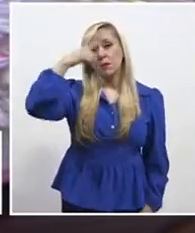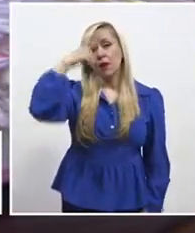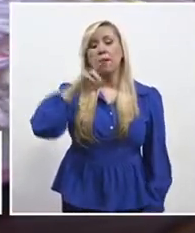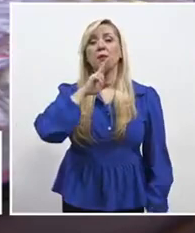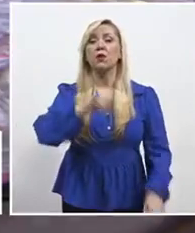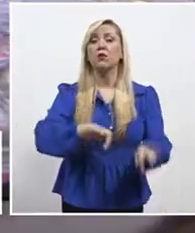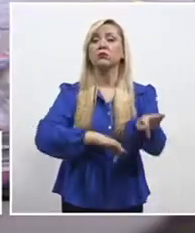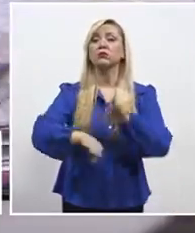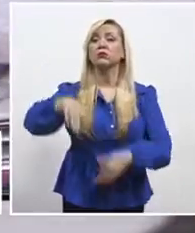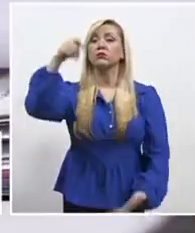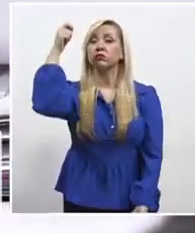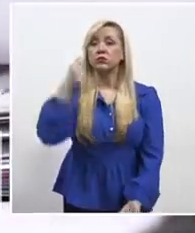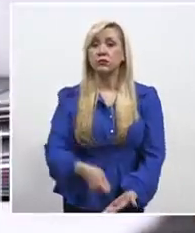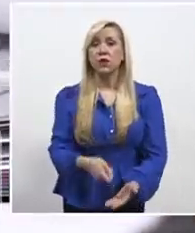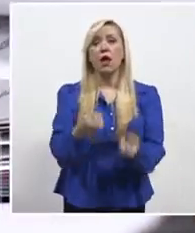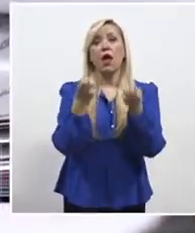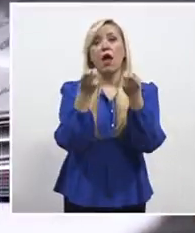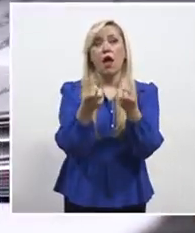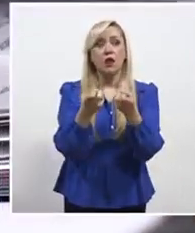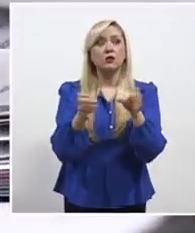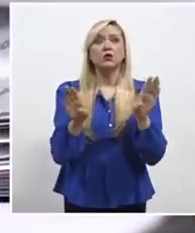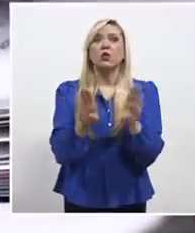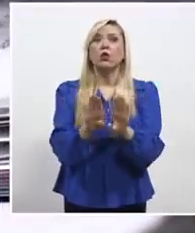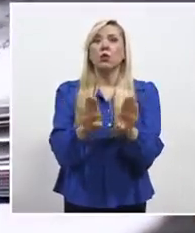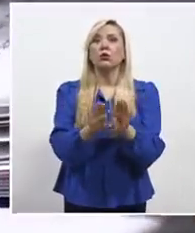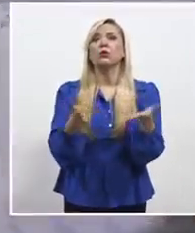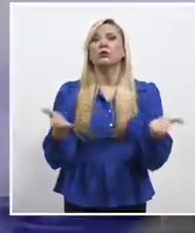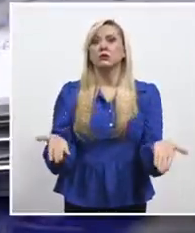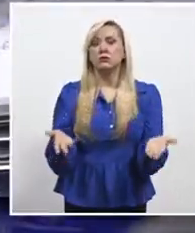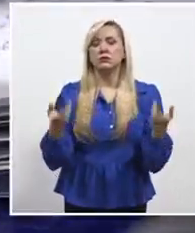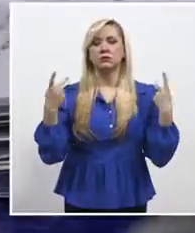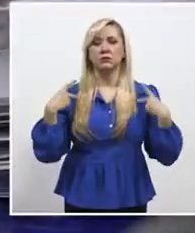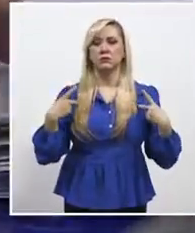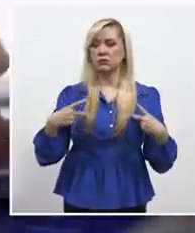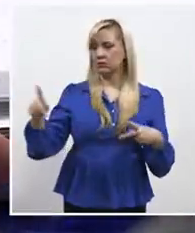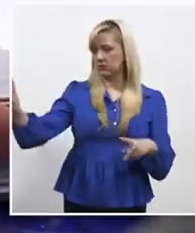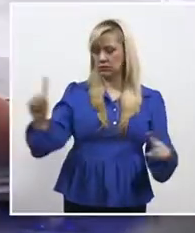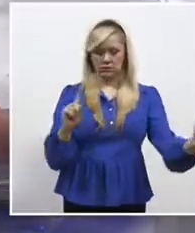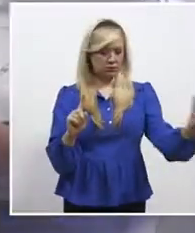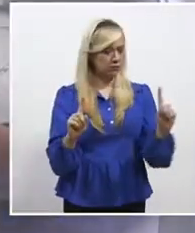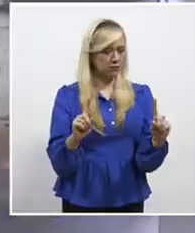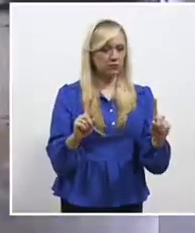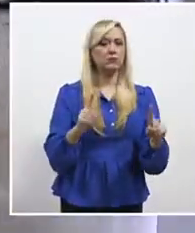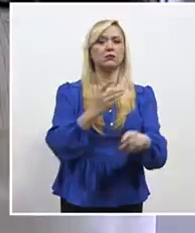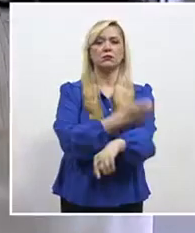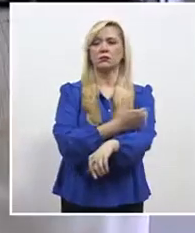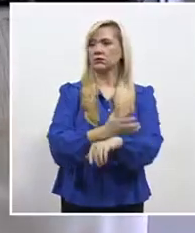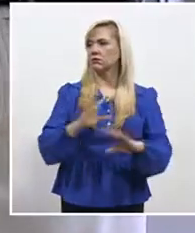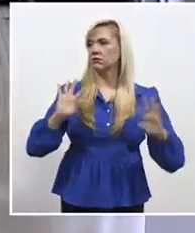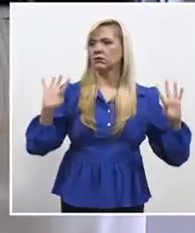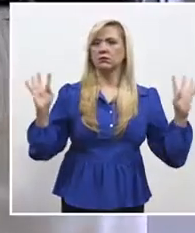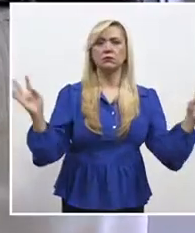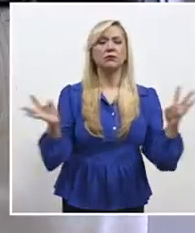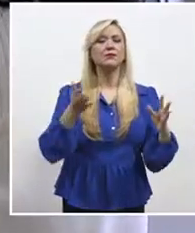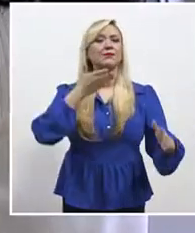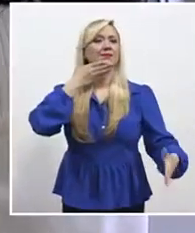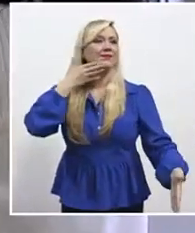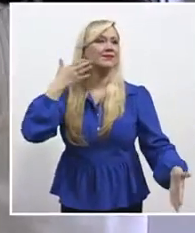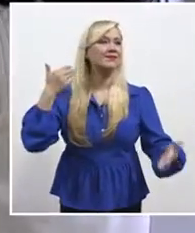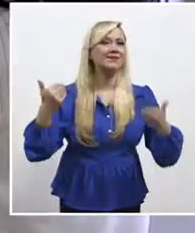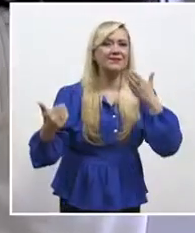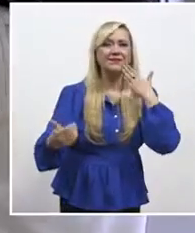impartición de justicia y se refleja en la forma en que se relacionan con las partes y el resto de sus colaboradores. Ello implica que las